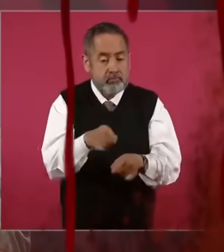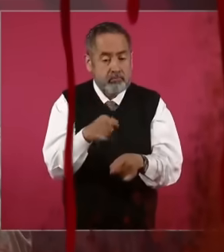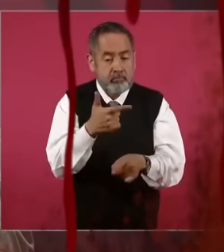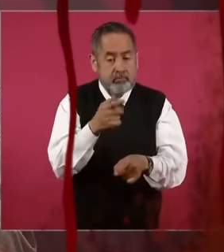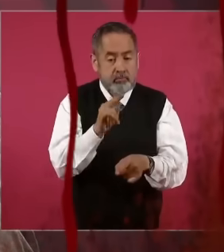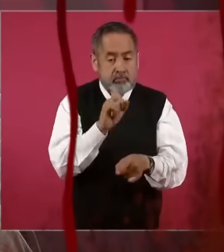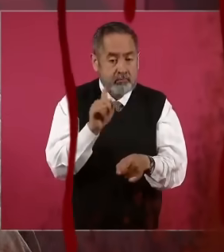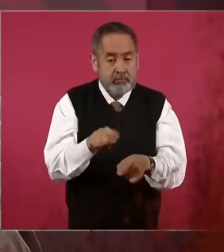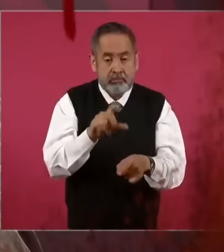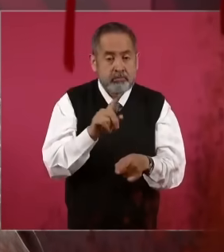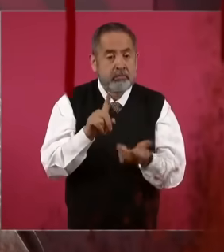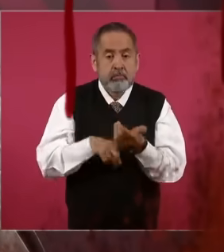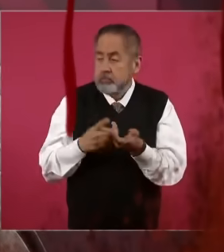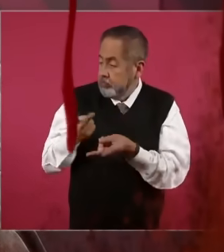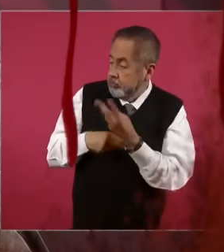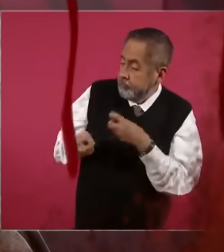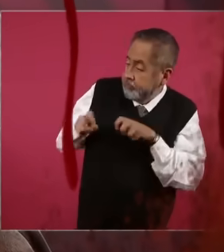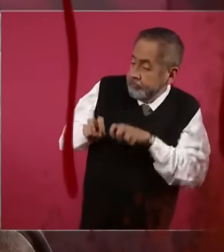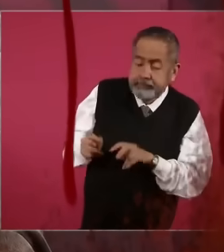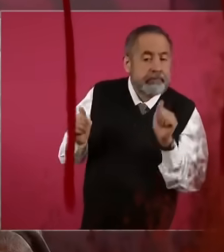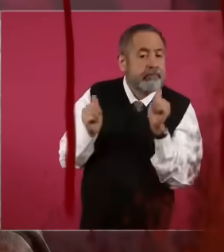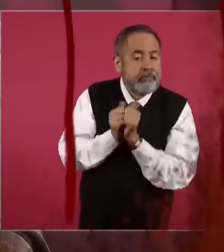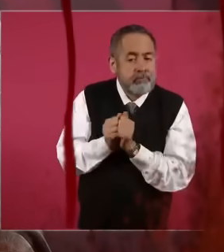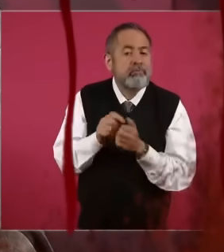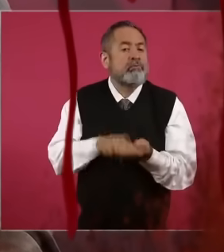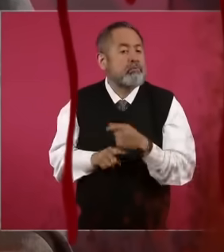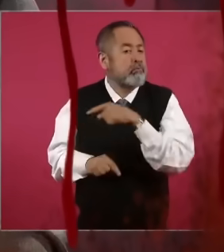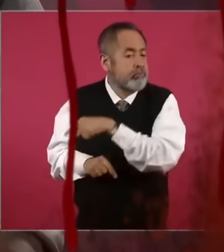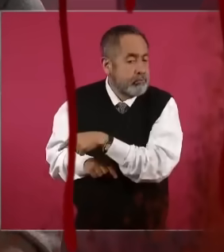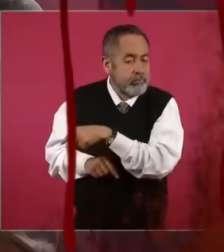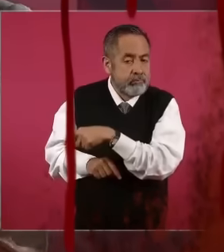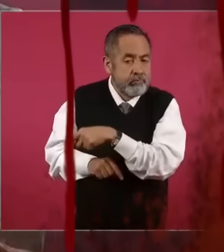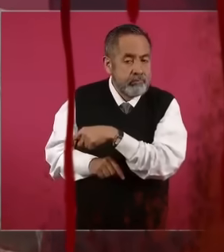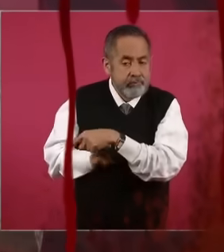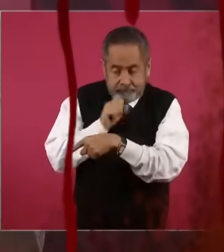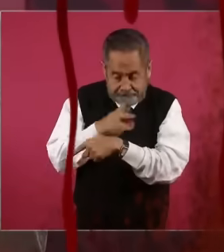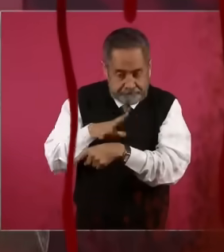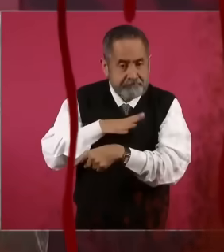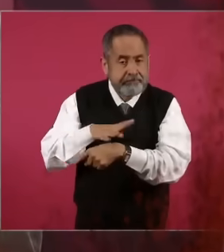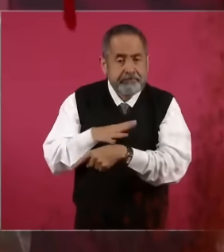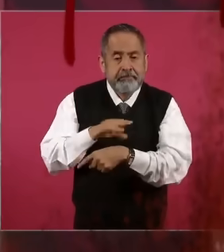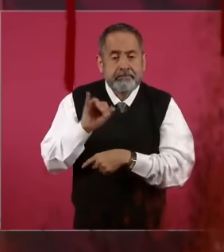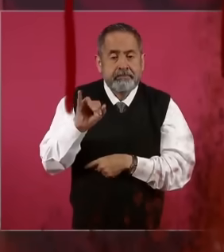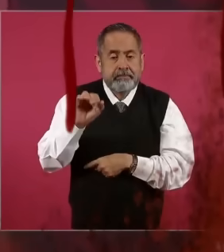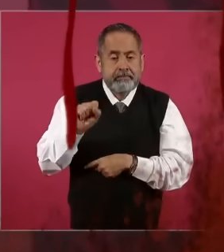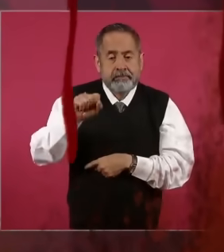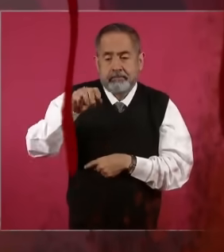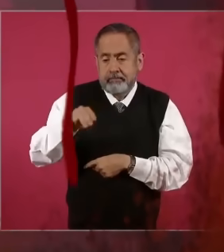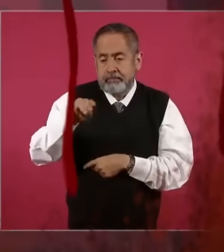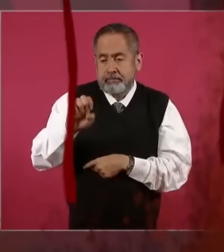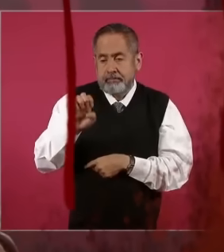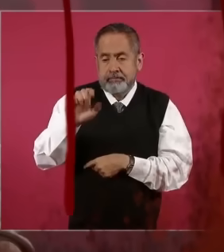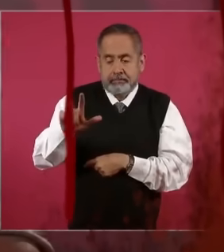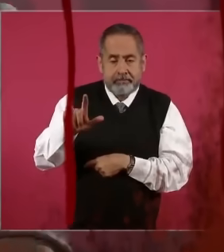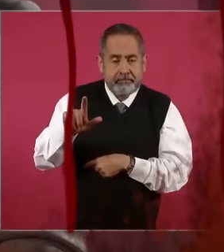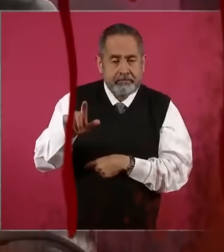es un hecho. Fíjense. López todavía hace referencia a que antes estas agencias de Estados